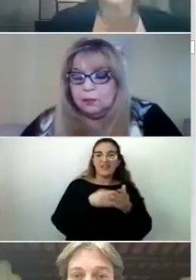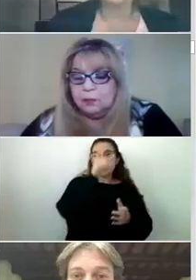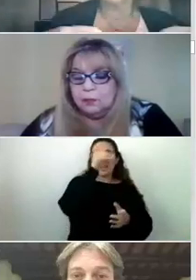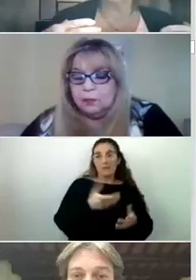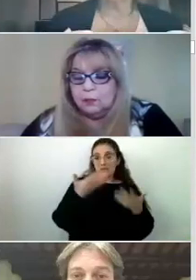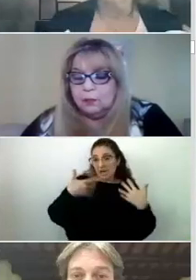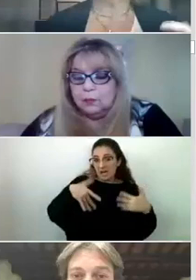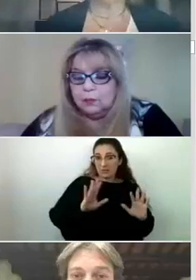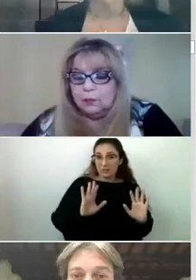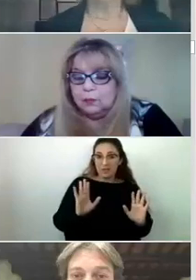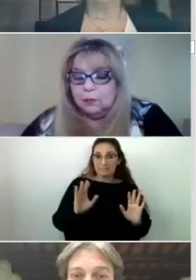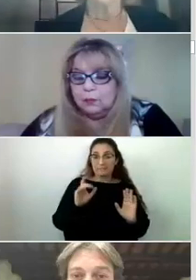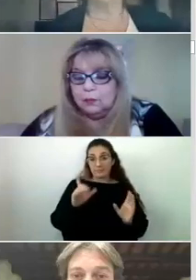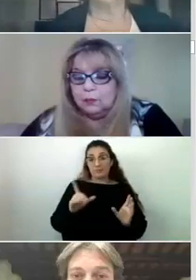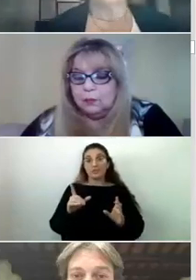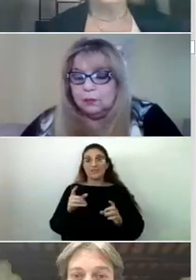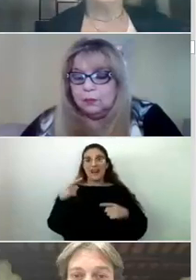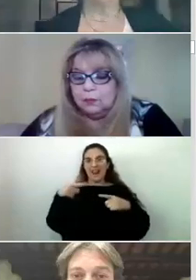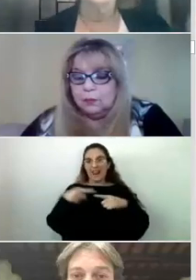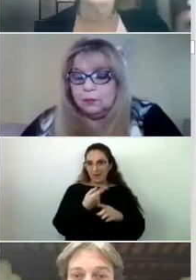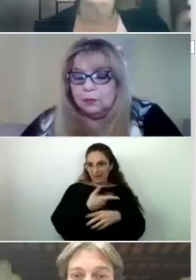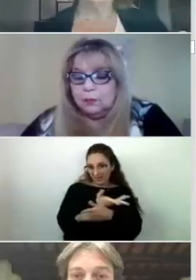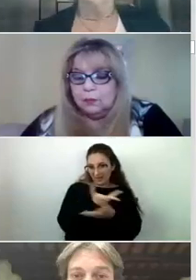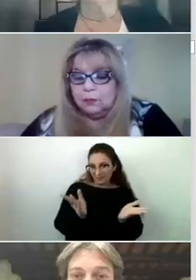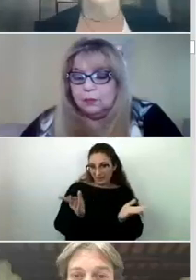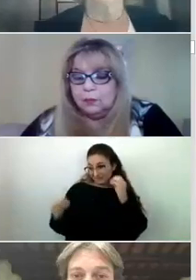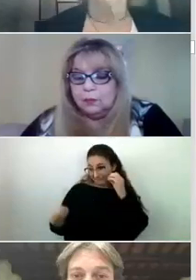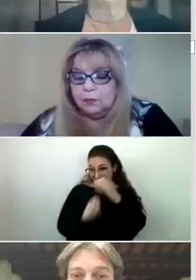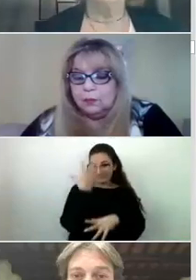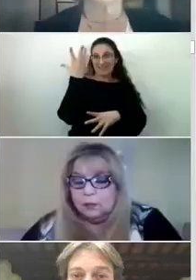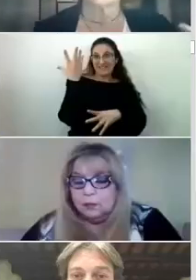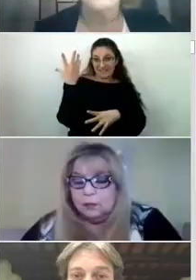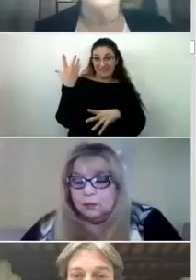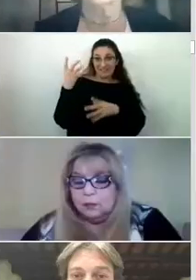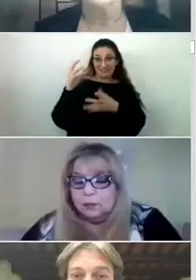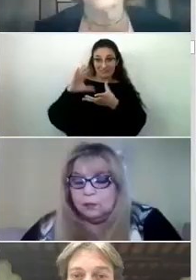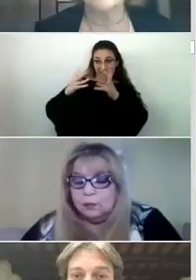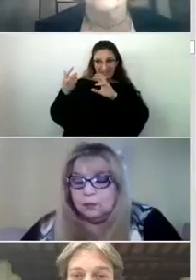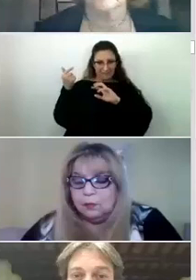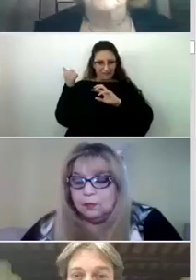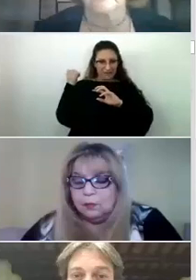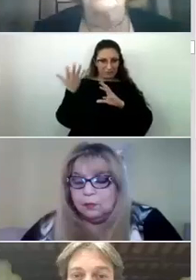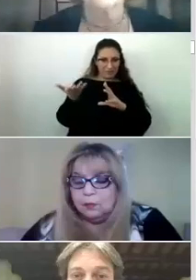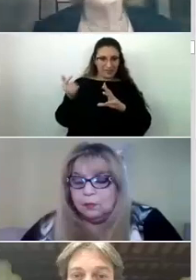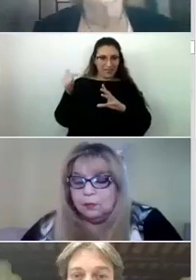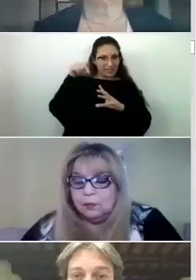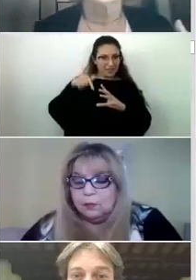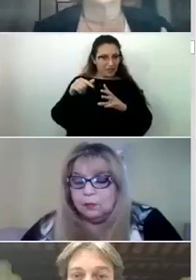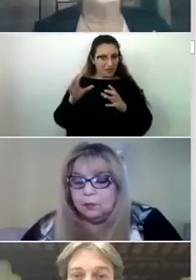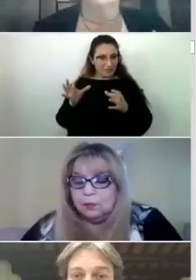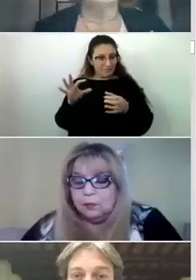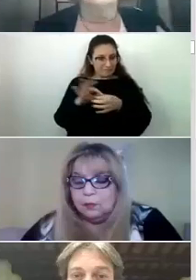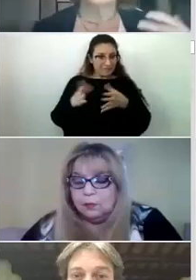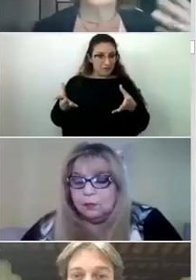políticas públicas surgen de este modelo, y este modelo médico rehabilitador coexiste con el modelo social, ¿no? Entonces,